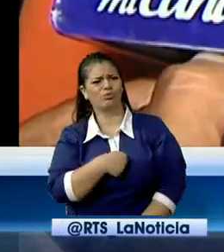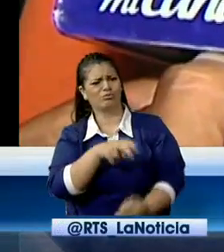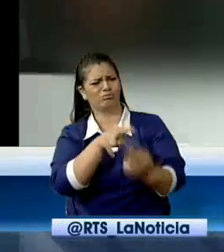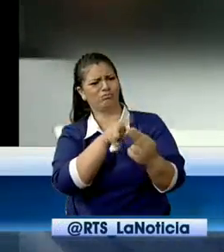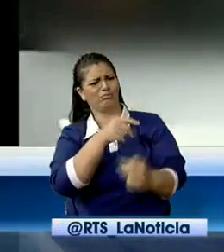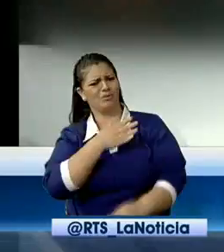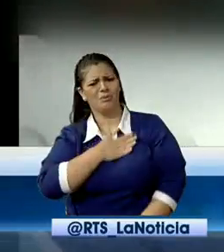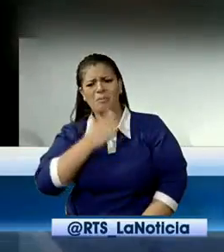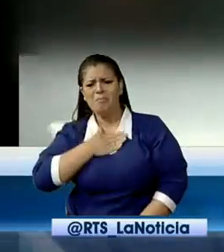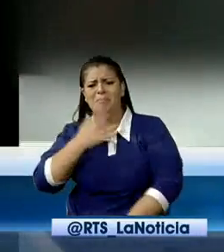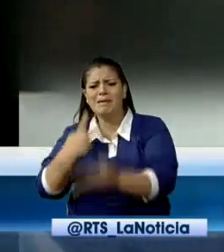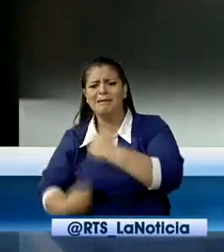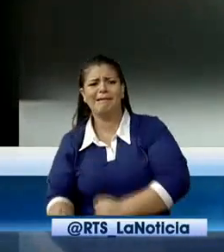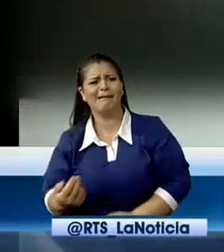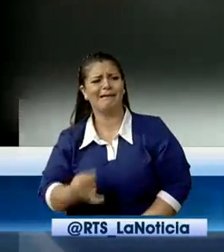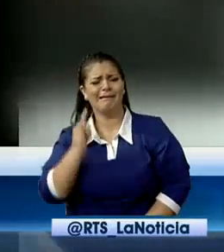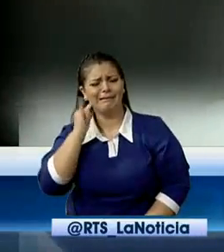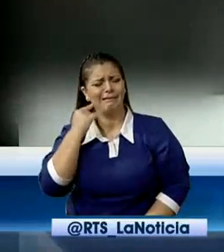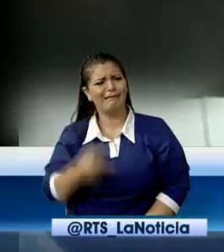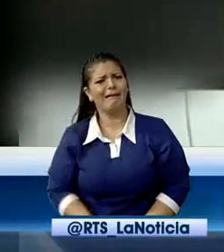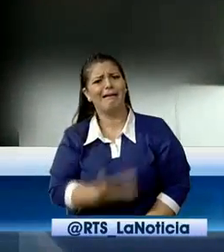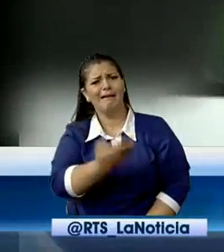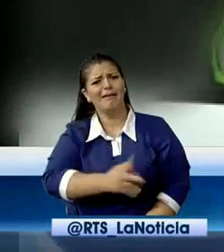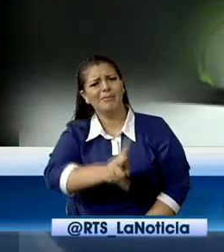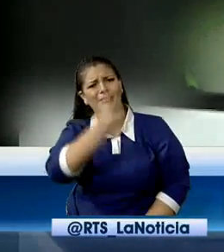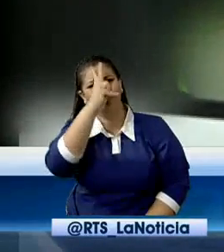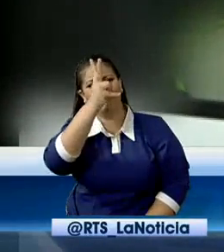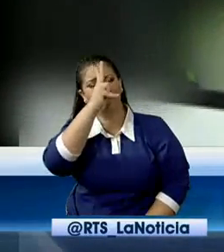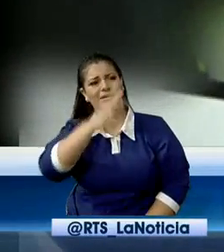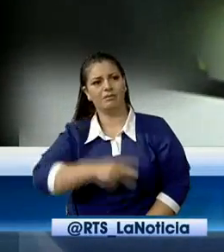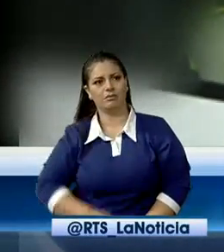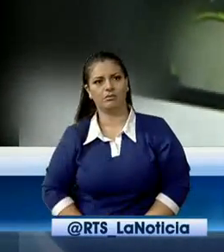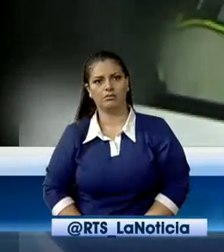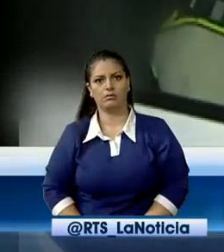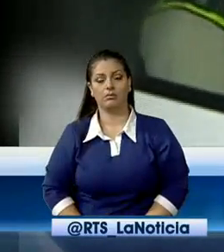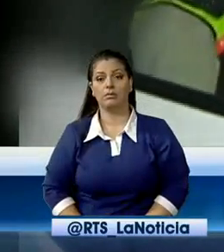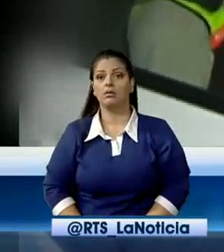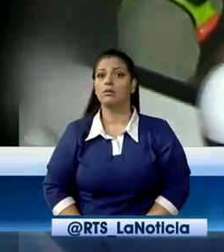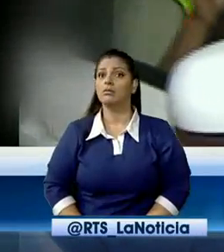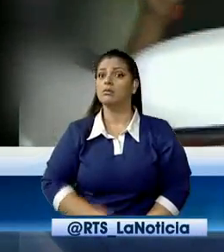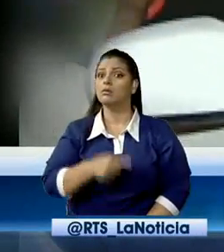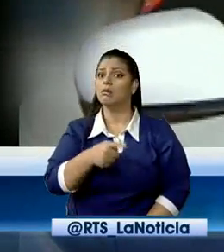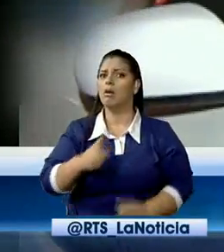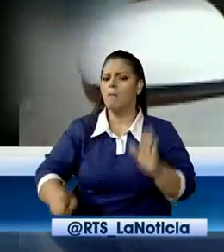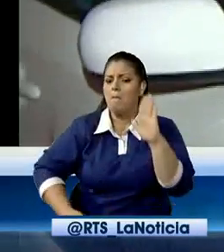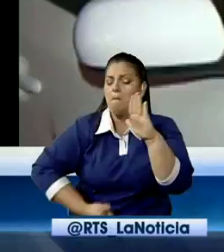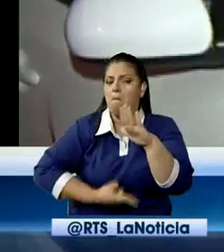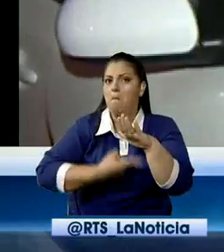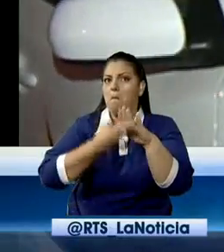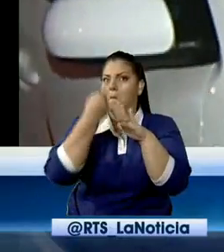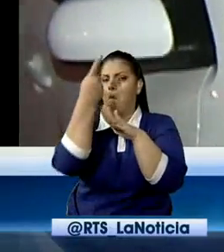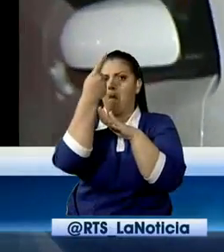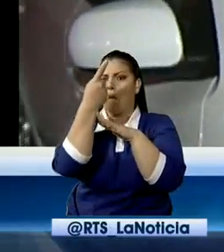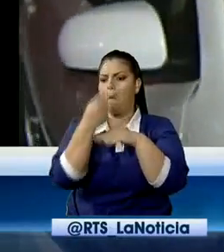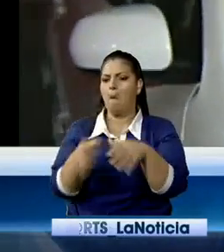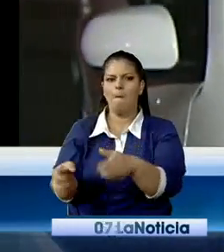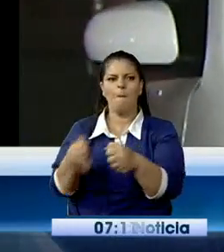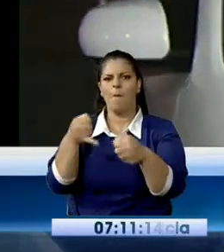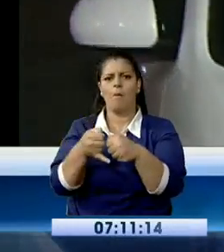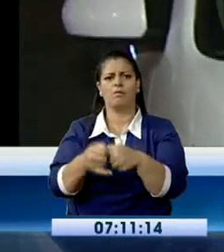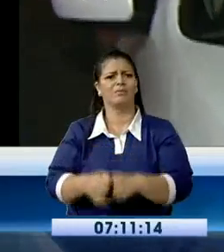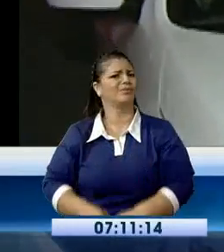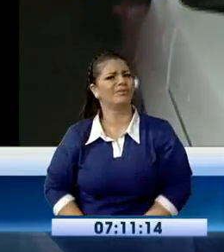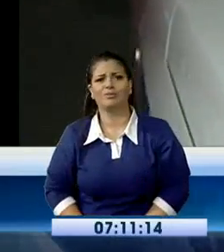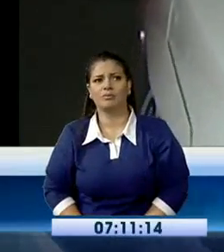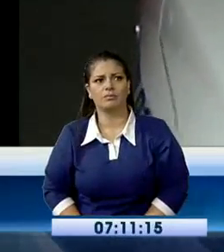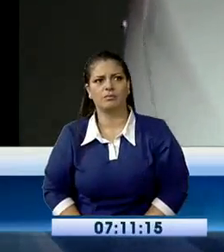mi hija. El padre de la menor asegura que no es la primera vez que su vecino comete este tipo de abuso. Ya dice